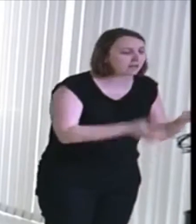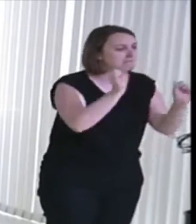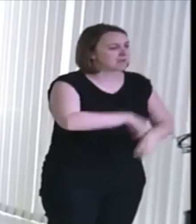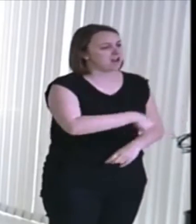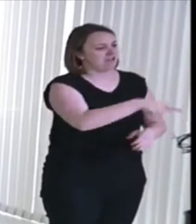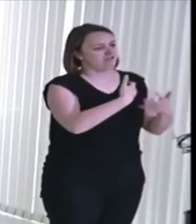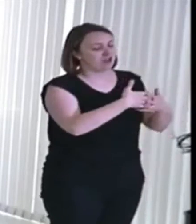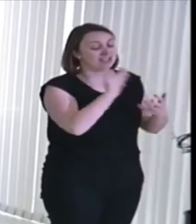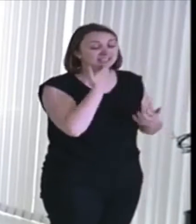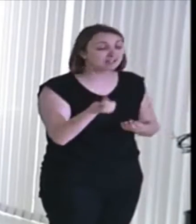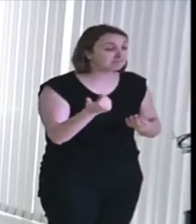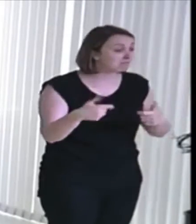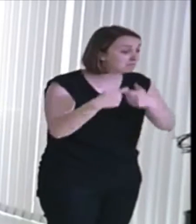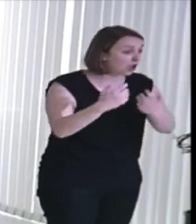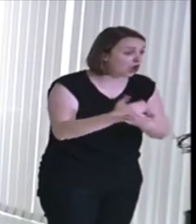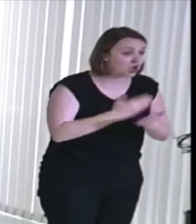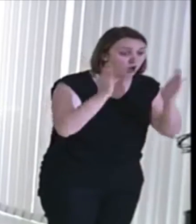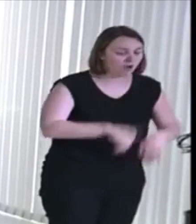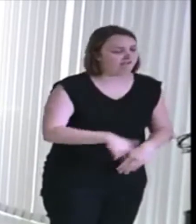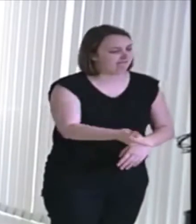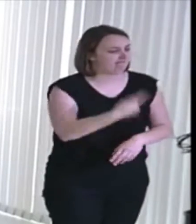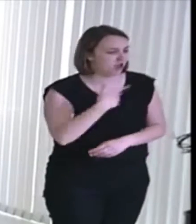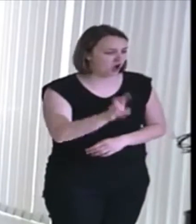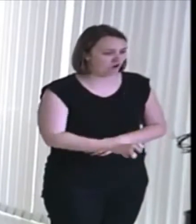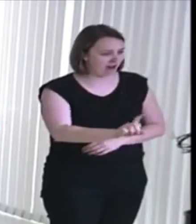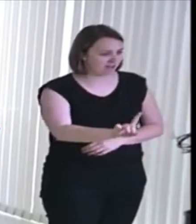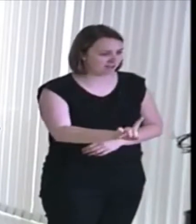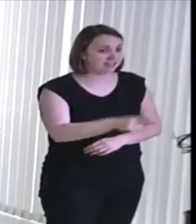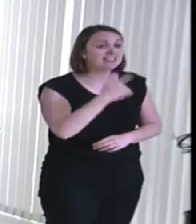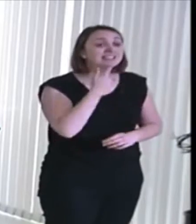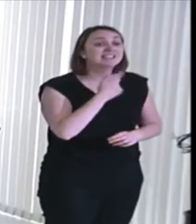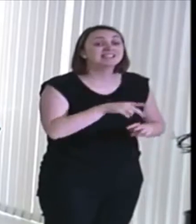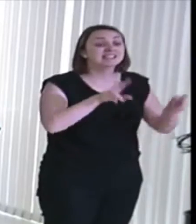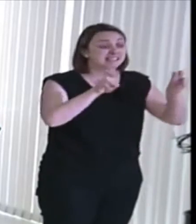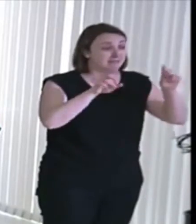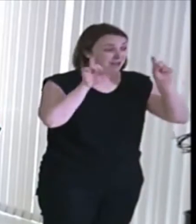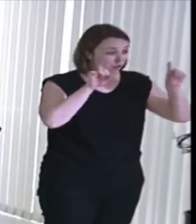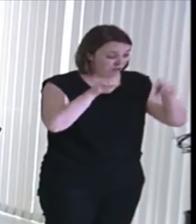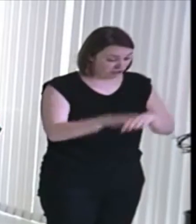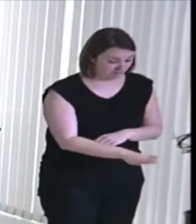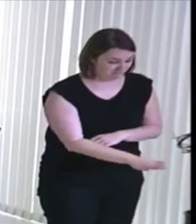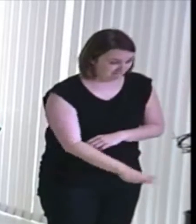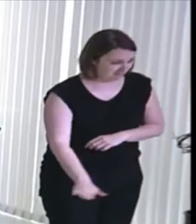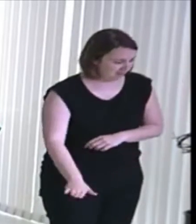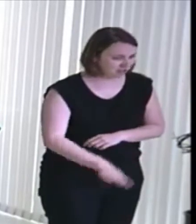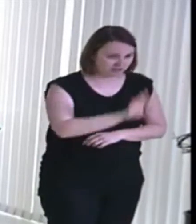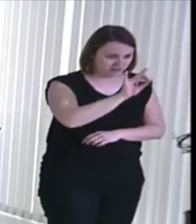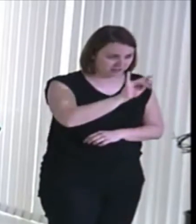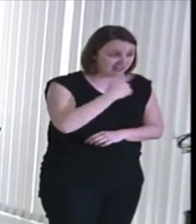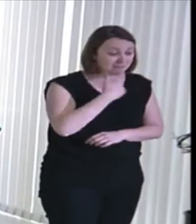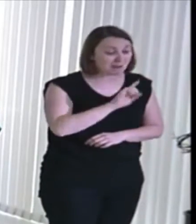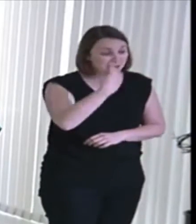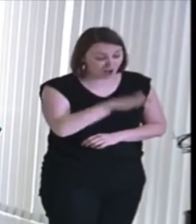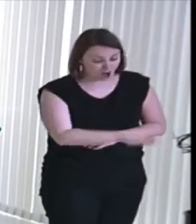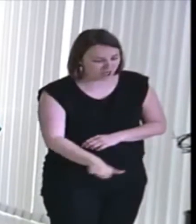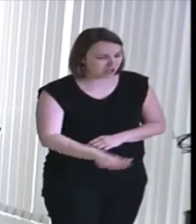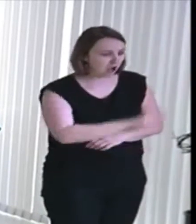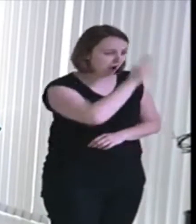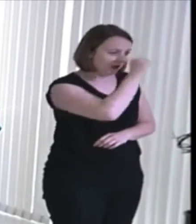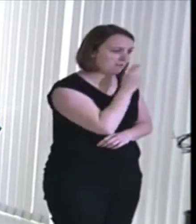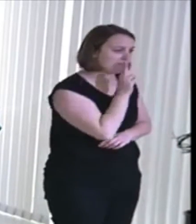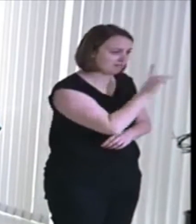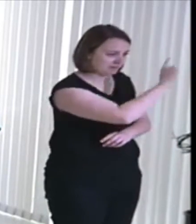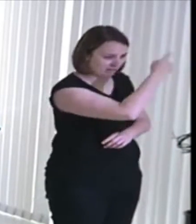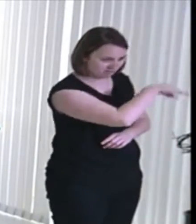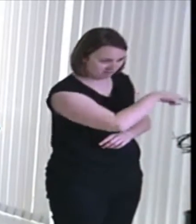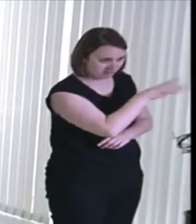interesada. Pues ya has probado la idea. Sí. Y lo de la educación de los niños, hay que educar a los niños, pero primero hay que educar a los padres, porque por mucho que eduques a los